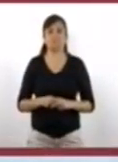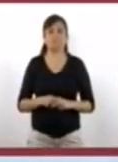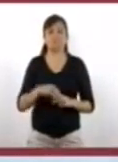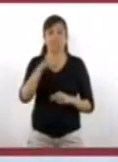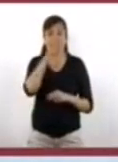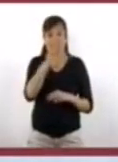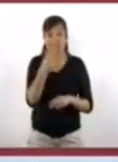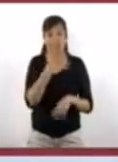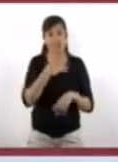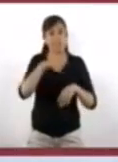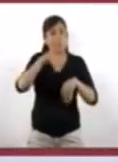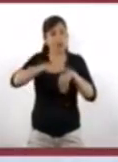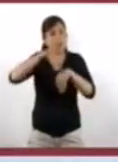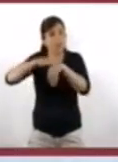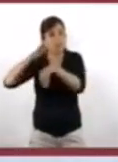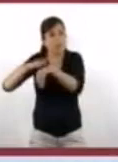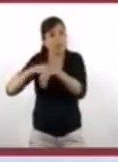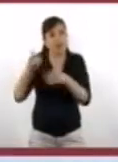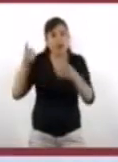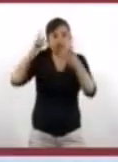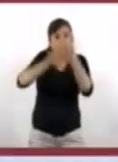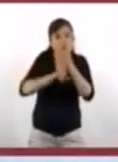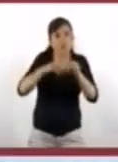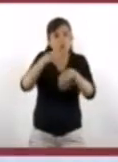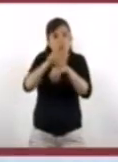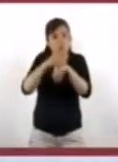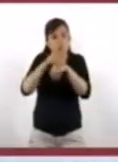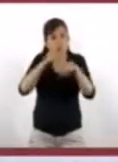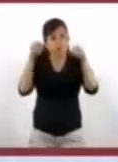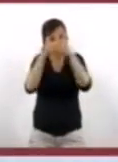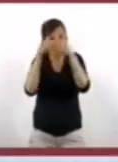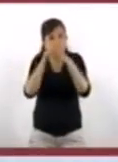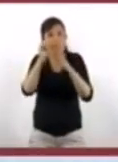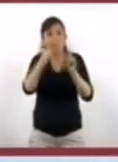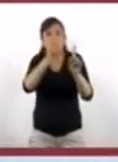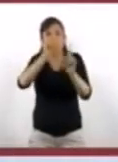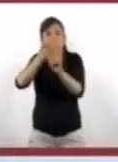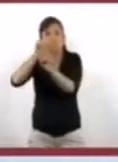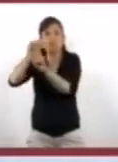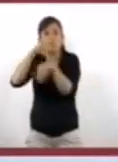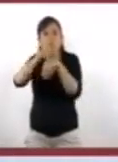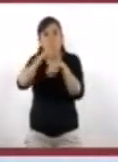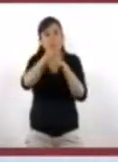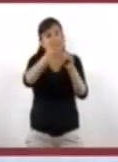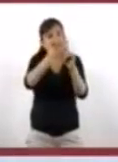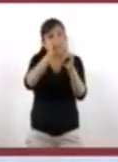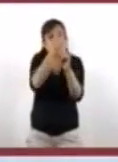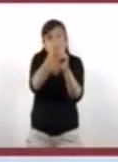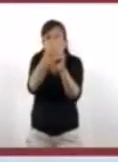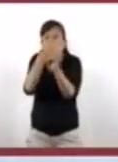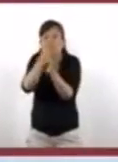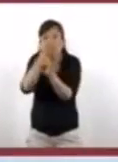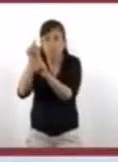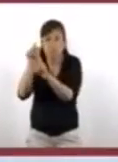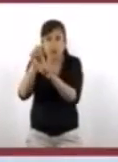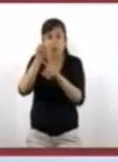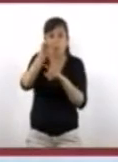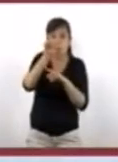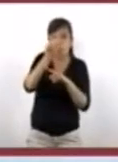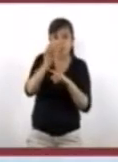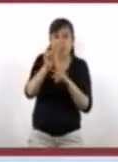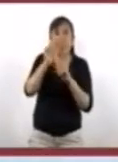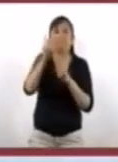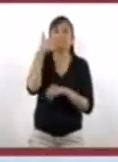veces. Tiene mayor frecuencia dentro de un conjunto. Veamos el ejemplo. La moda